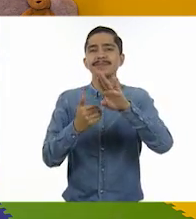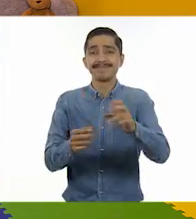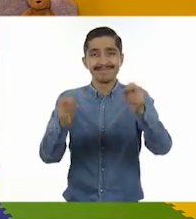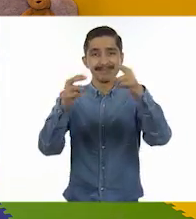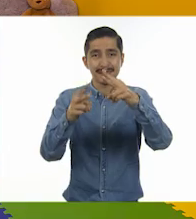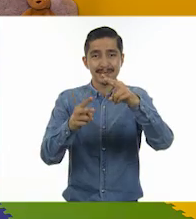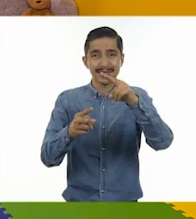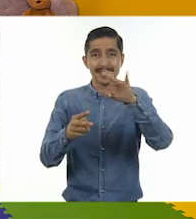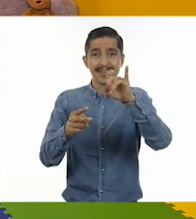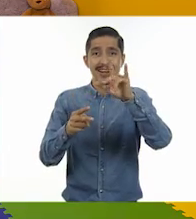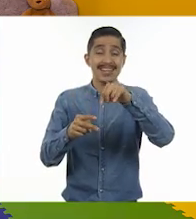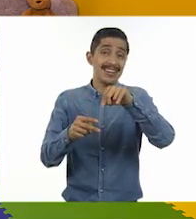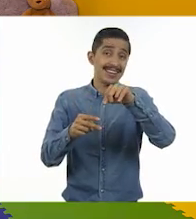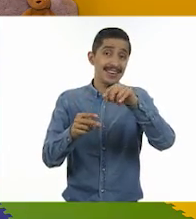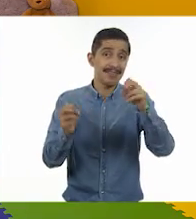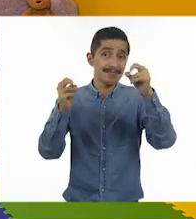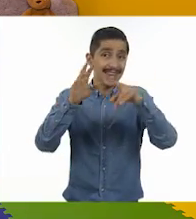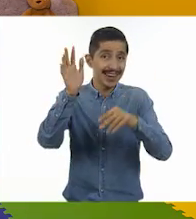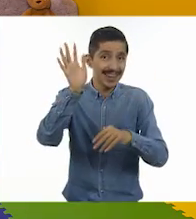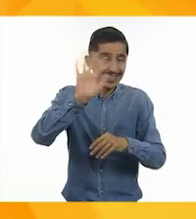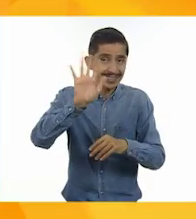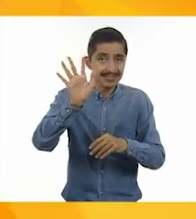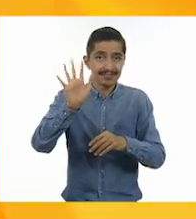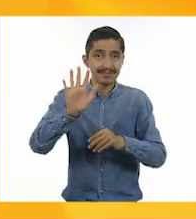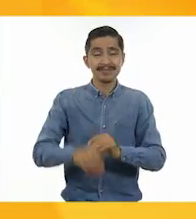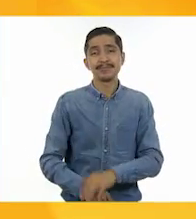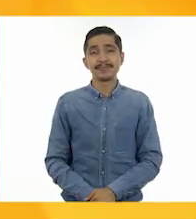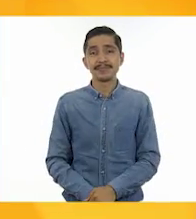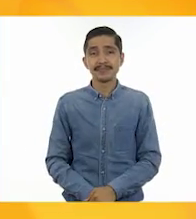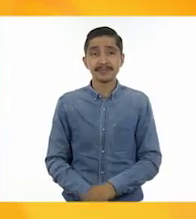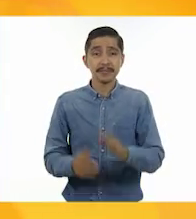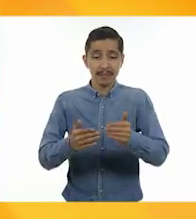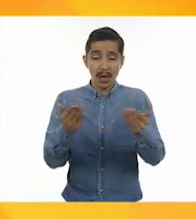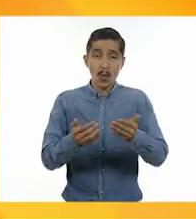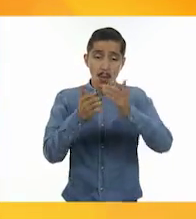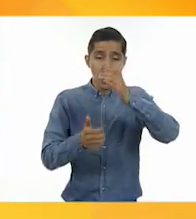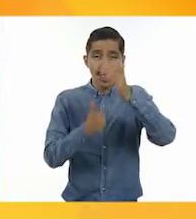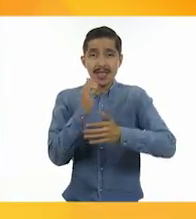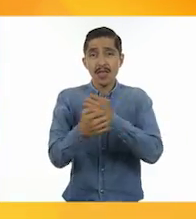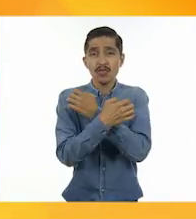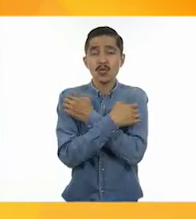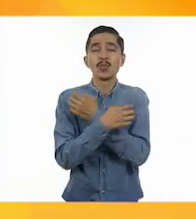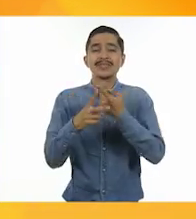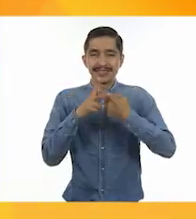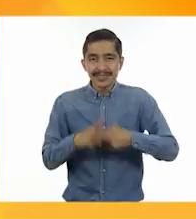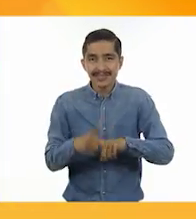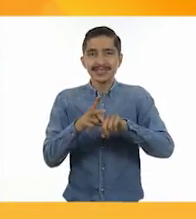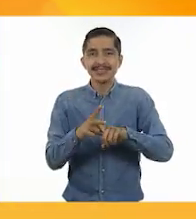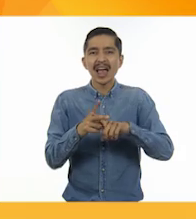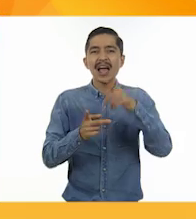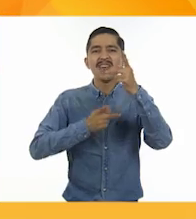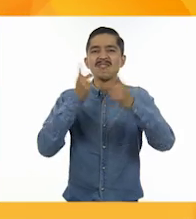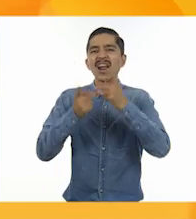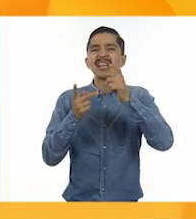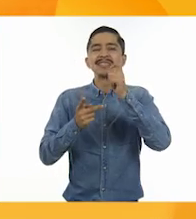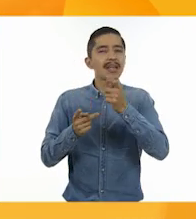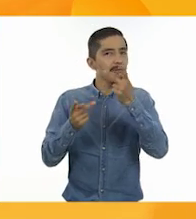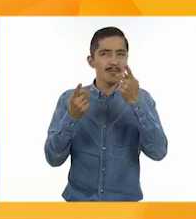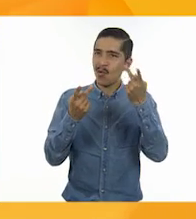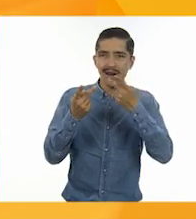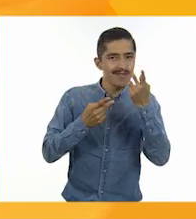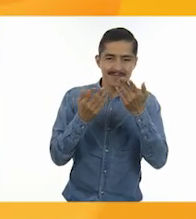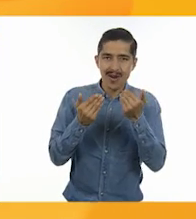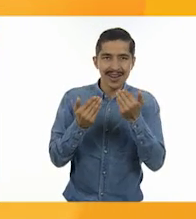Evelyn. Bye, Adriana. Hasta luego. Terminamos con educación inicial, hablando sin hablar,